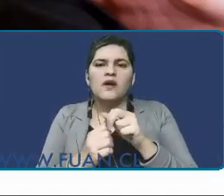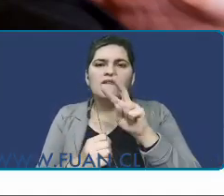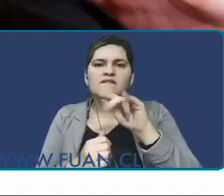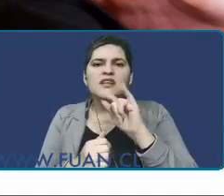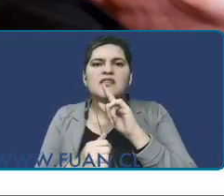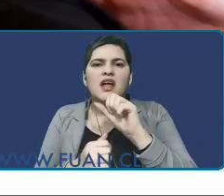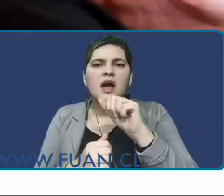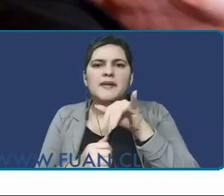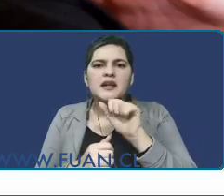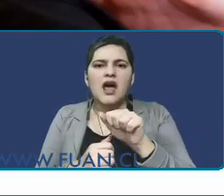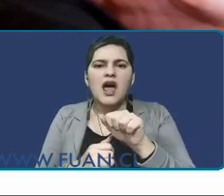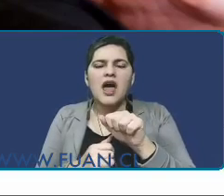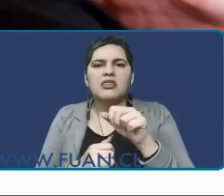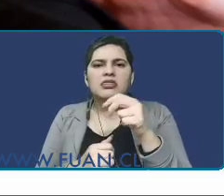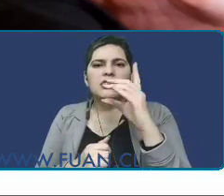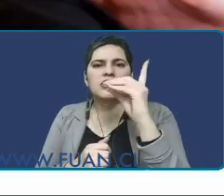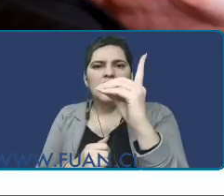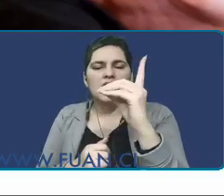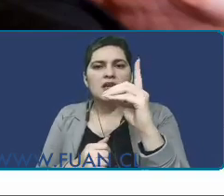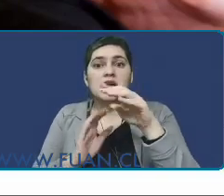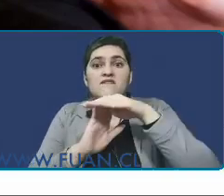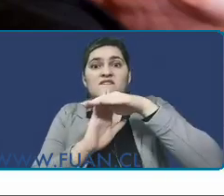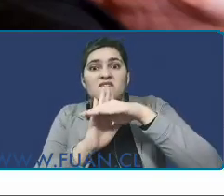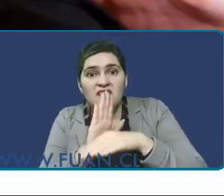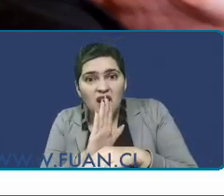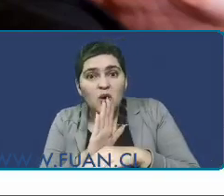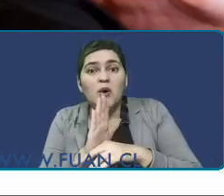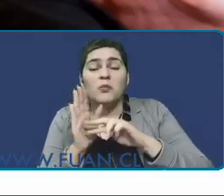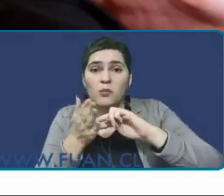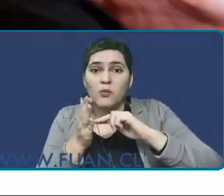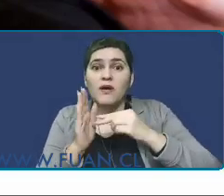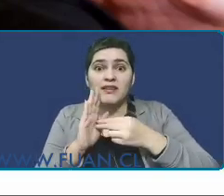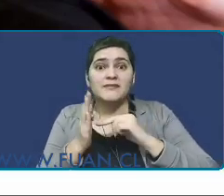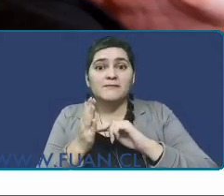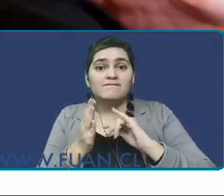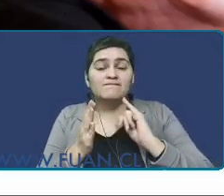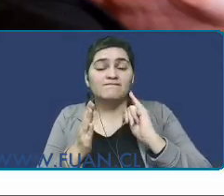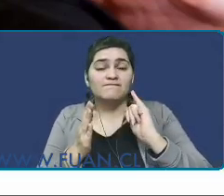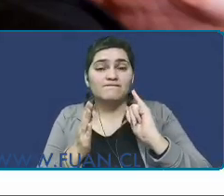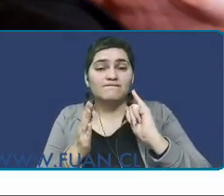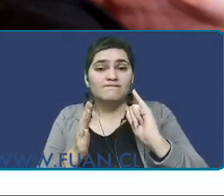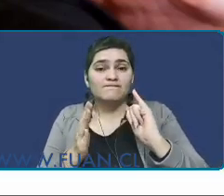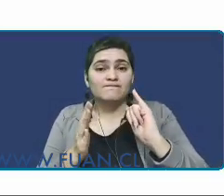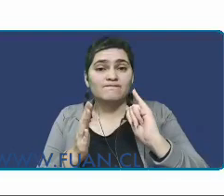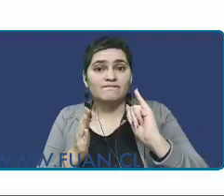sí, tenerlo bajo ocasiona problemas. Entonces, si me preguntan si hay riesgo, claro que hay riesgo cuando hago este tipo de dieta,